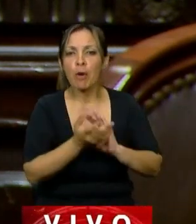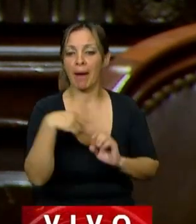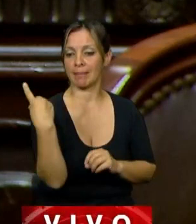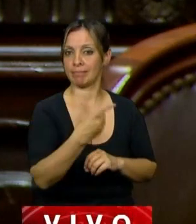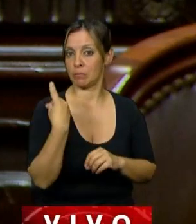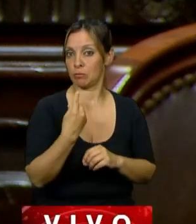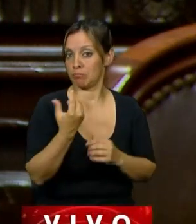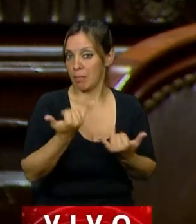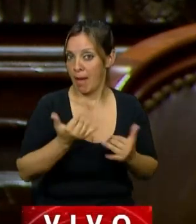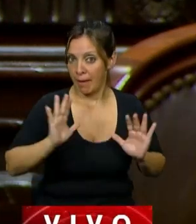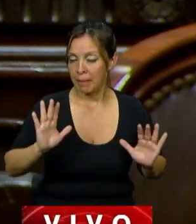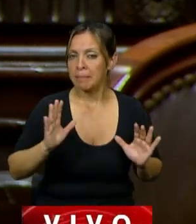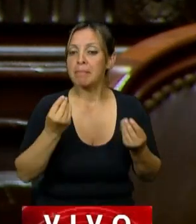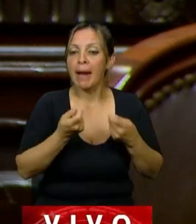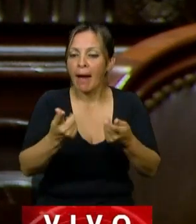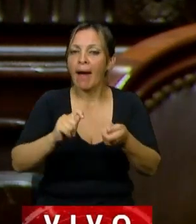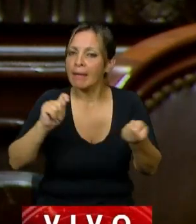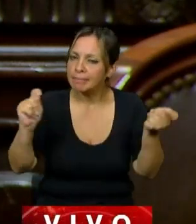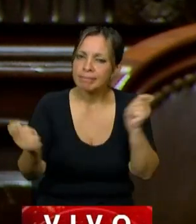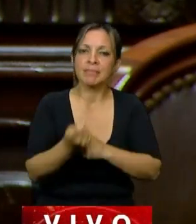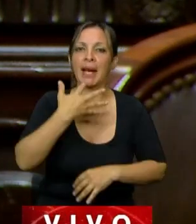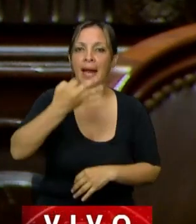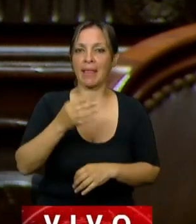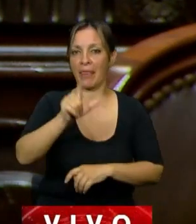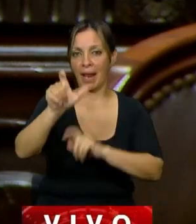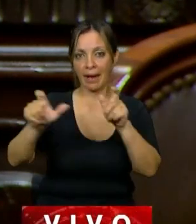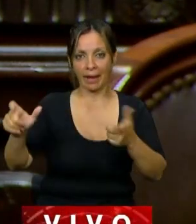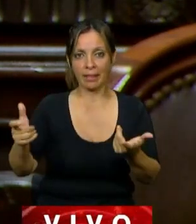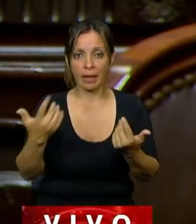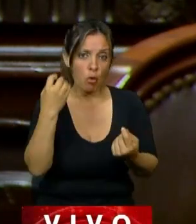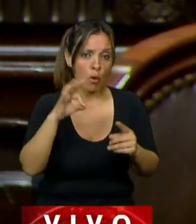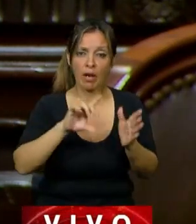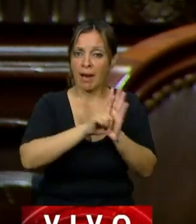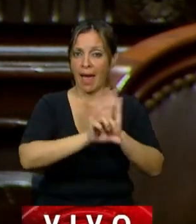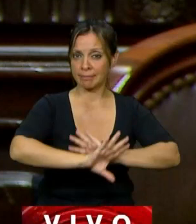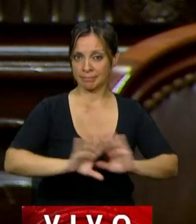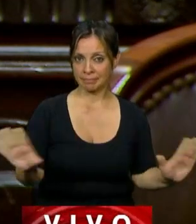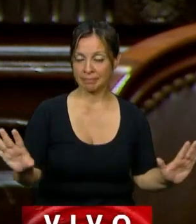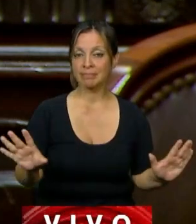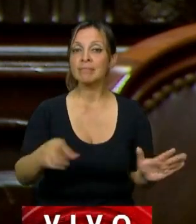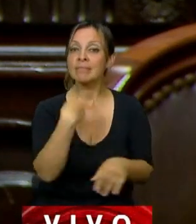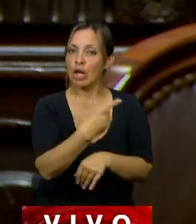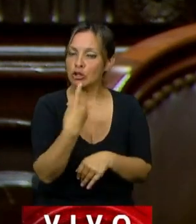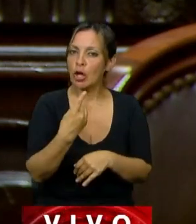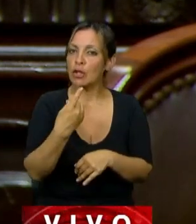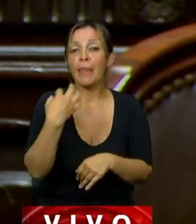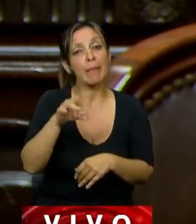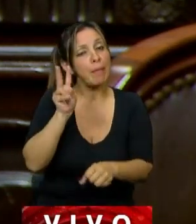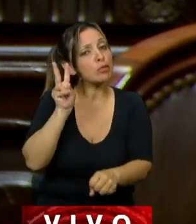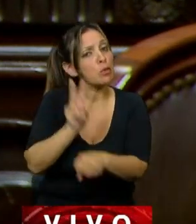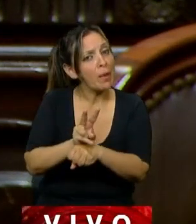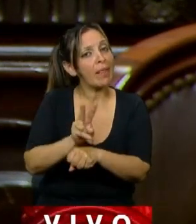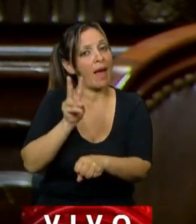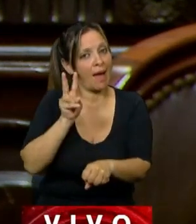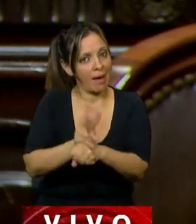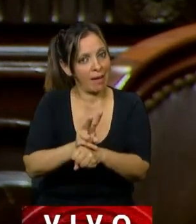tenemos para transformar para bien la realidad de los argentinos y de las argentinas y que tenemos que cuidarla.